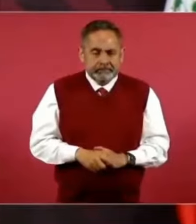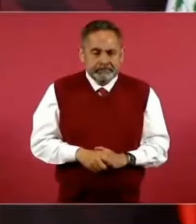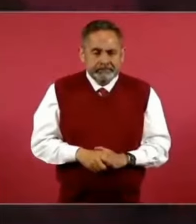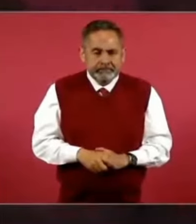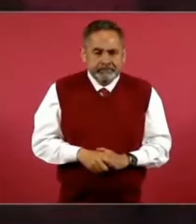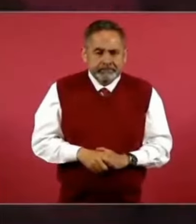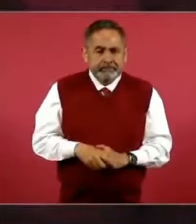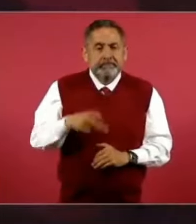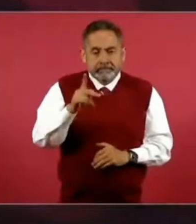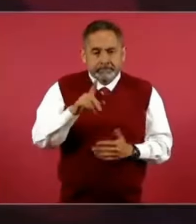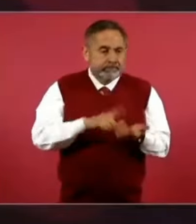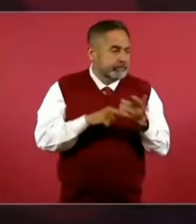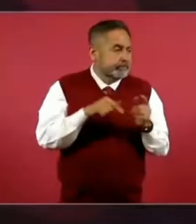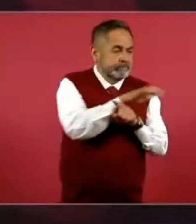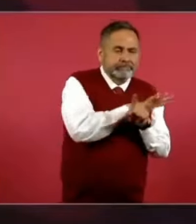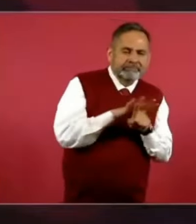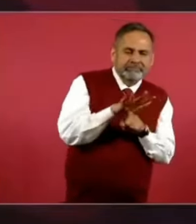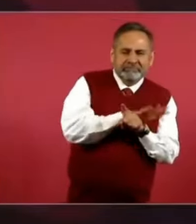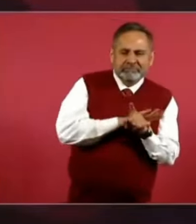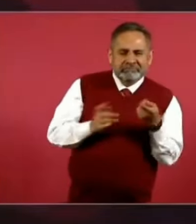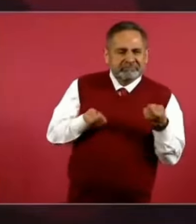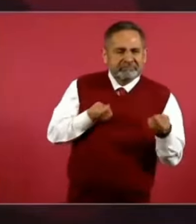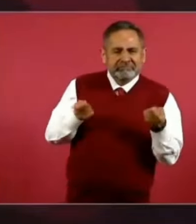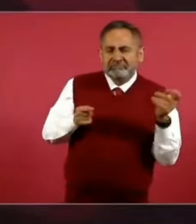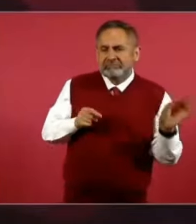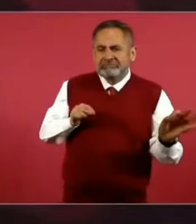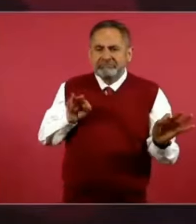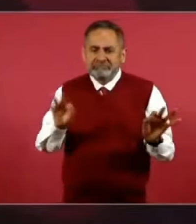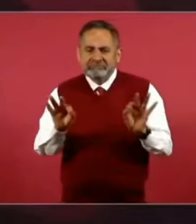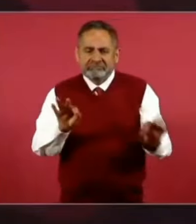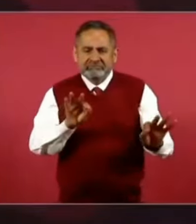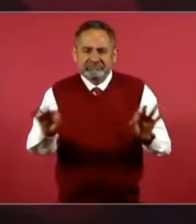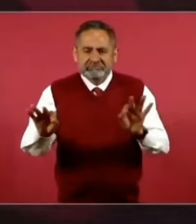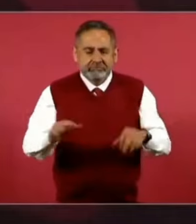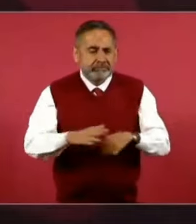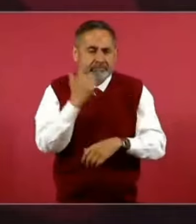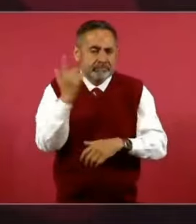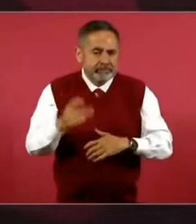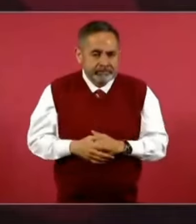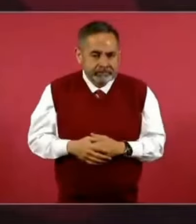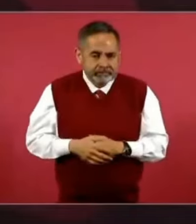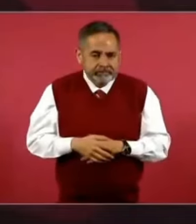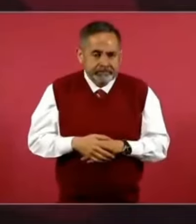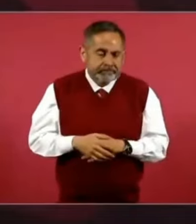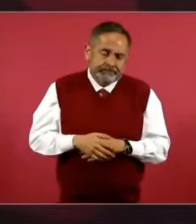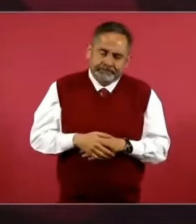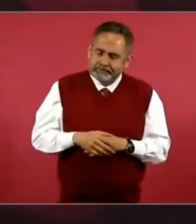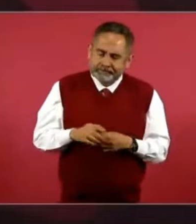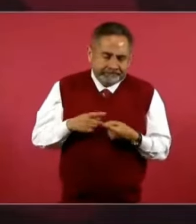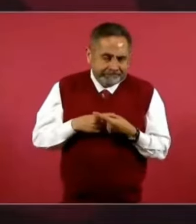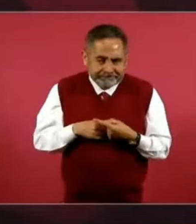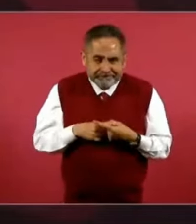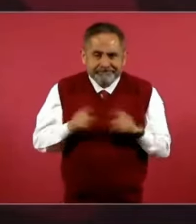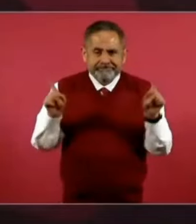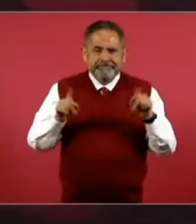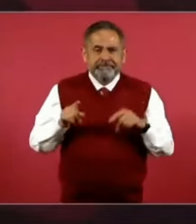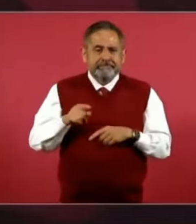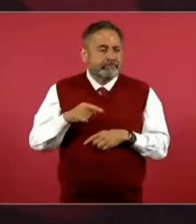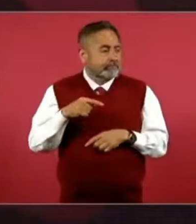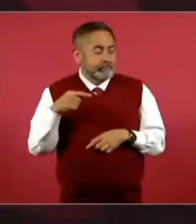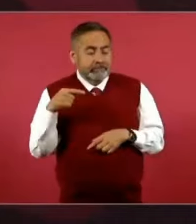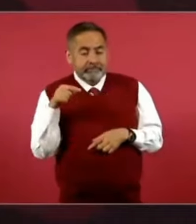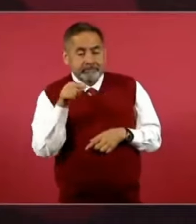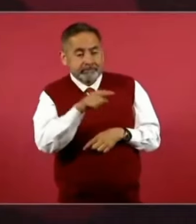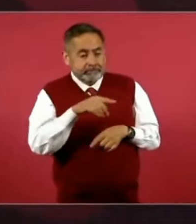sí hay mucha manipulación. ¿Por qué? Hay una gran diferencia entre lo que gana un